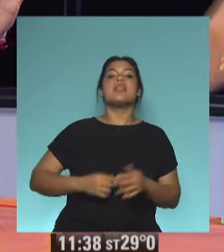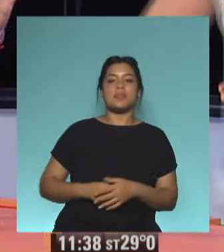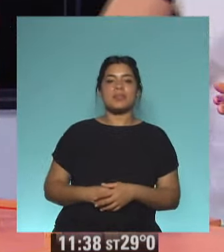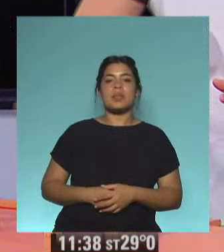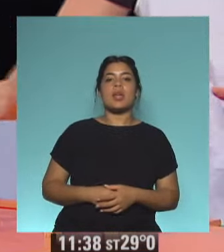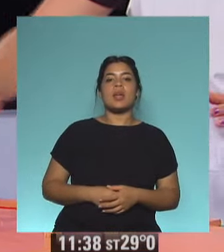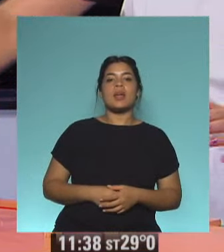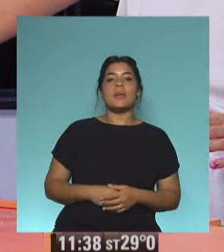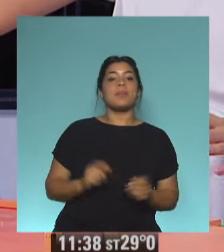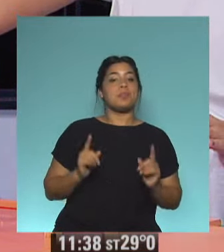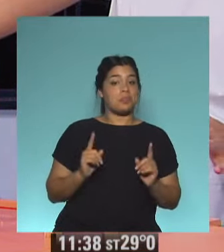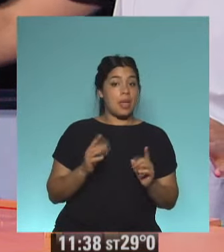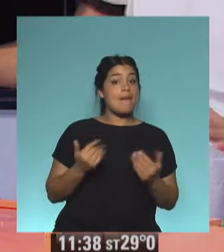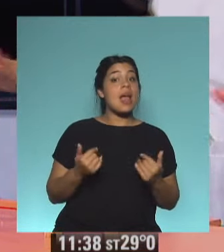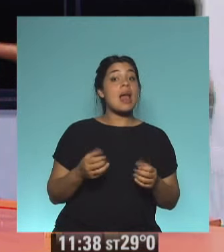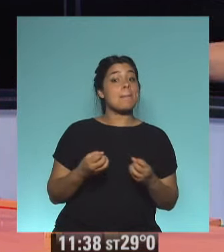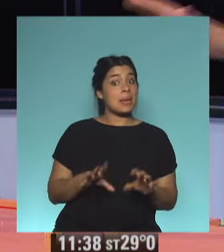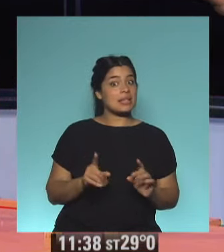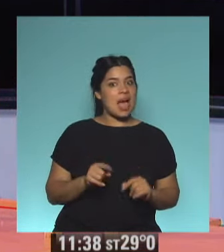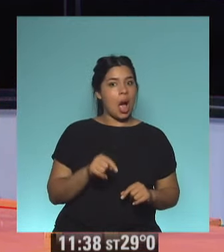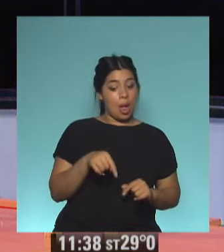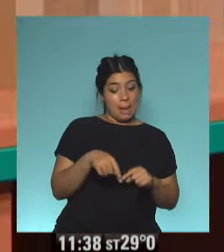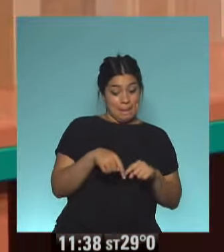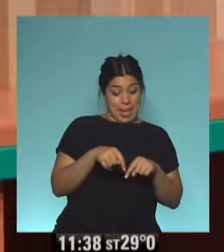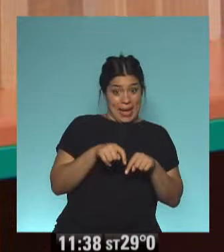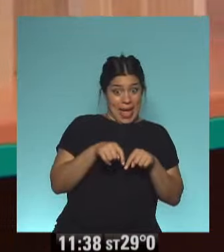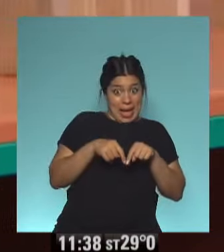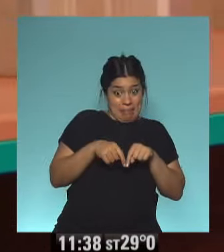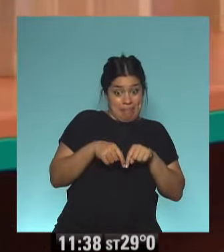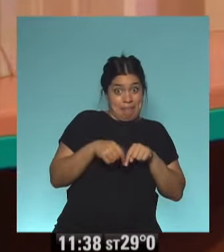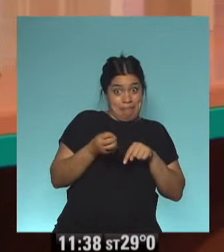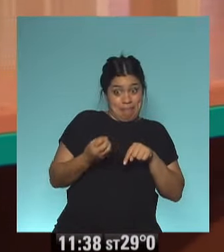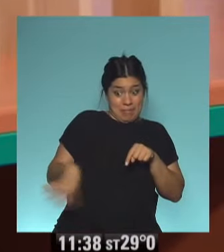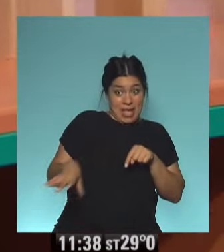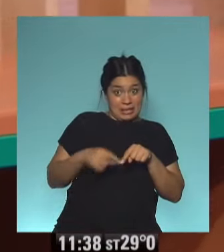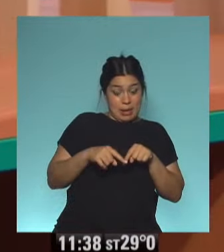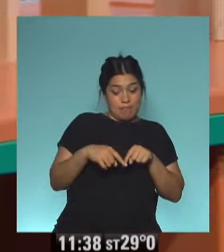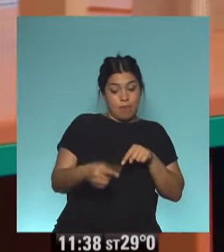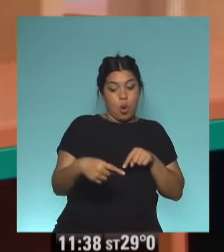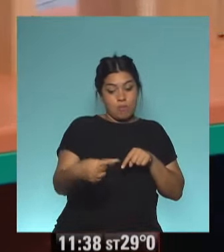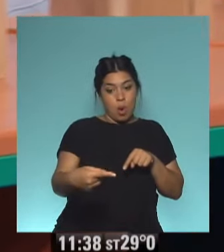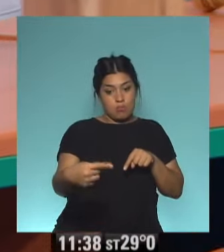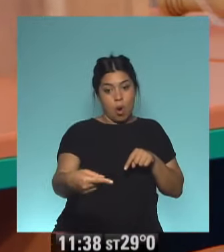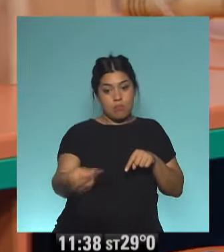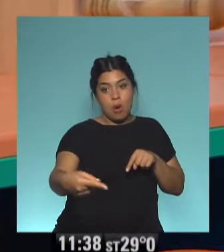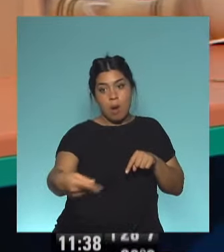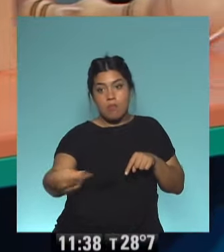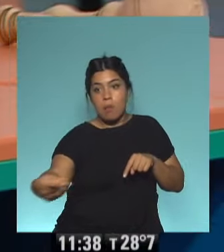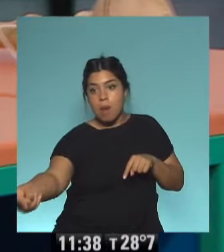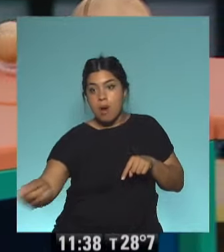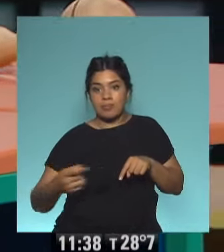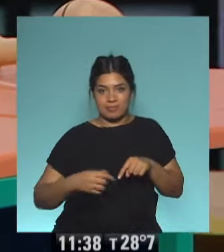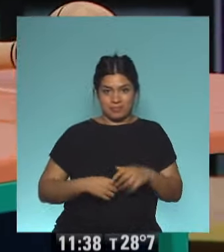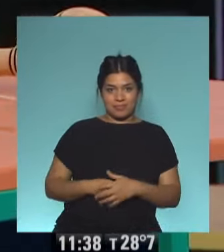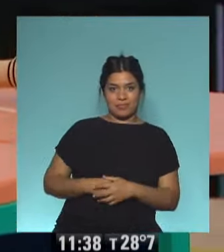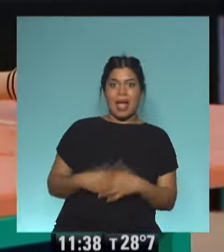de dominó vamos, también lo pueden hacer. Va a arrancar acá... Esta pieza chiquita que va a empujar esta, que va a empujar esta, que va a empujar esta, que va a empujar esta y que va a terminar